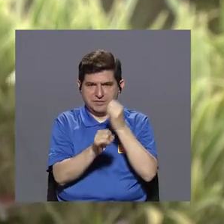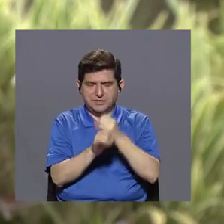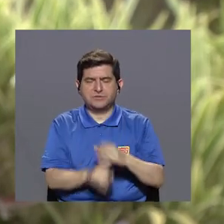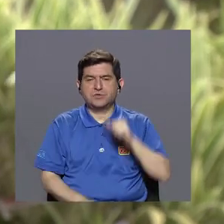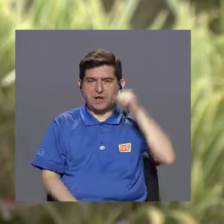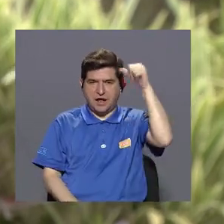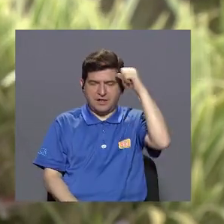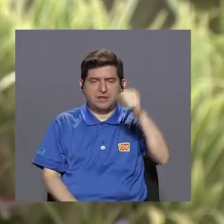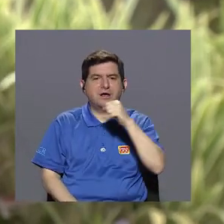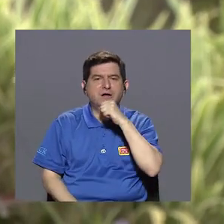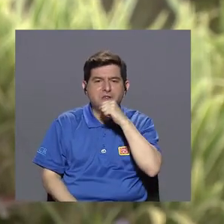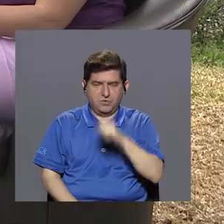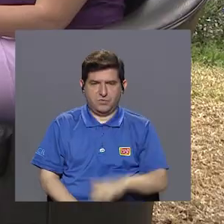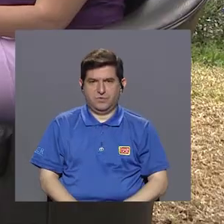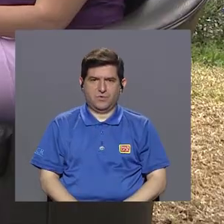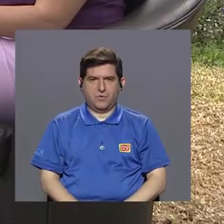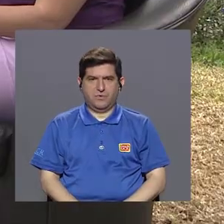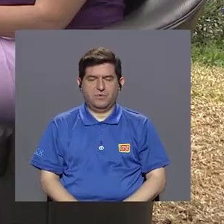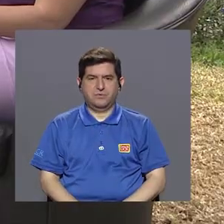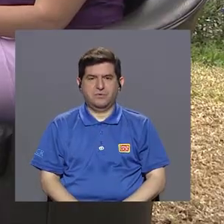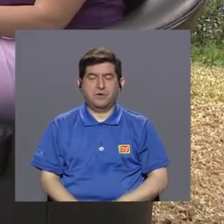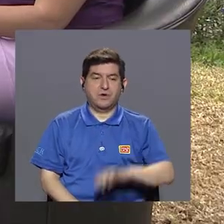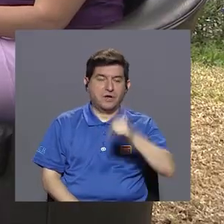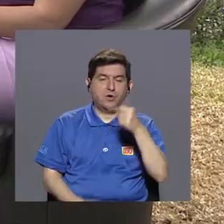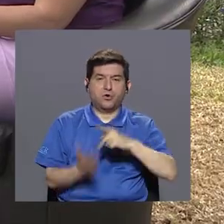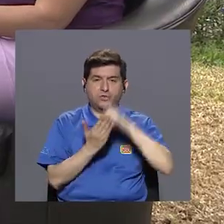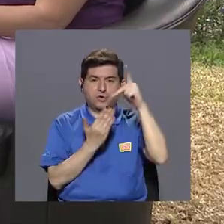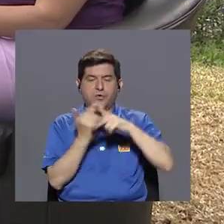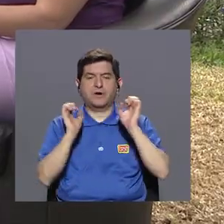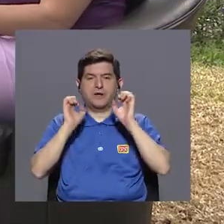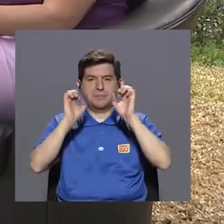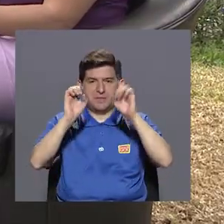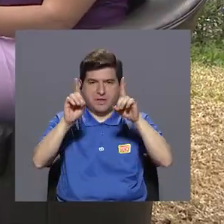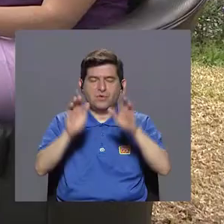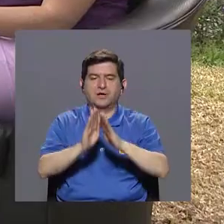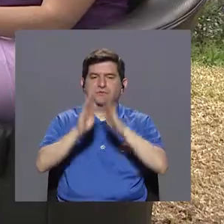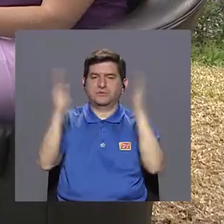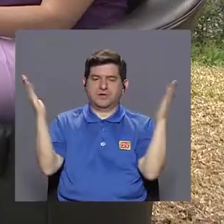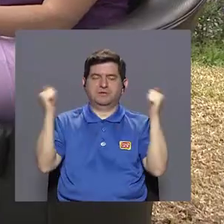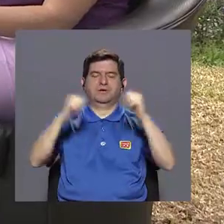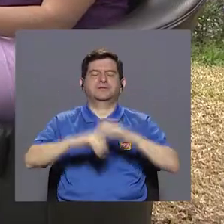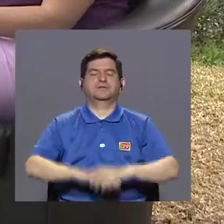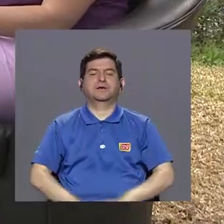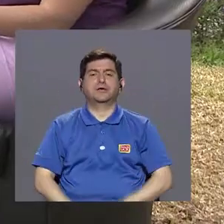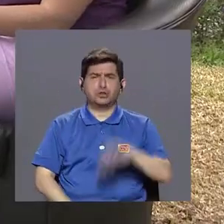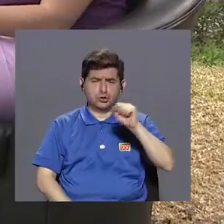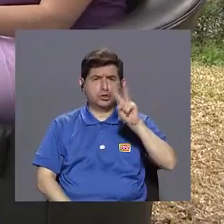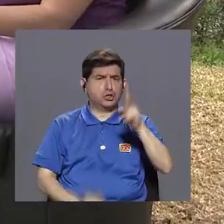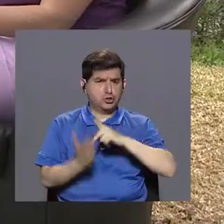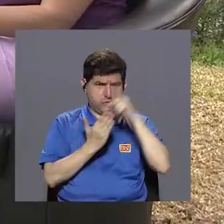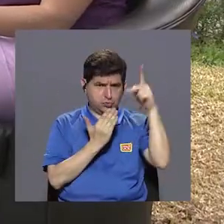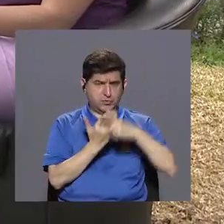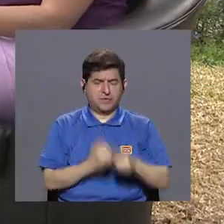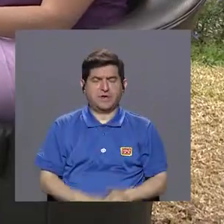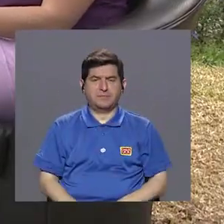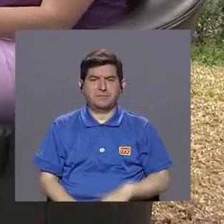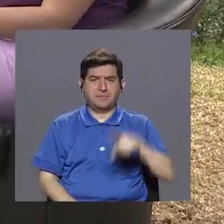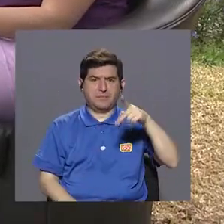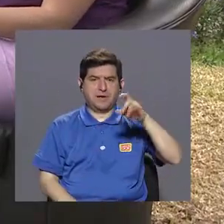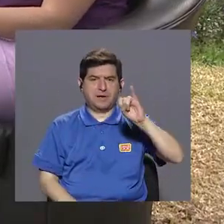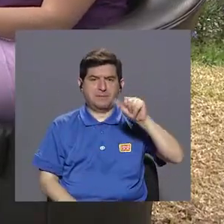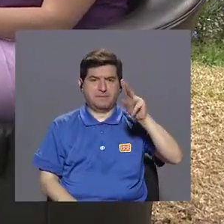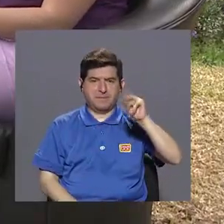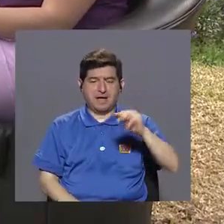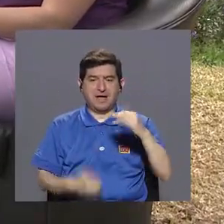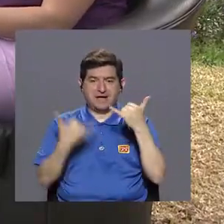institucional para el adulto mayor. Correcto. Y el PEA es el programa de educación abierta. Sí, son dos programas. El PIAM es